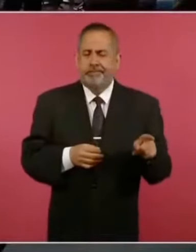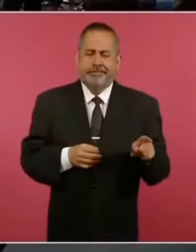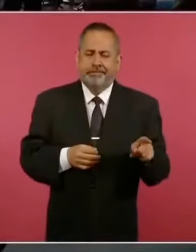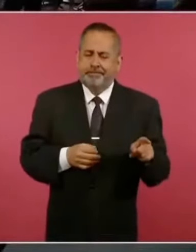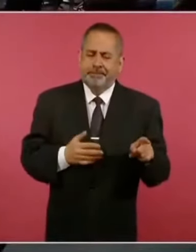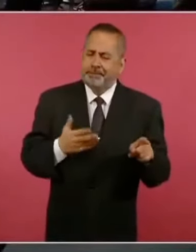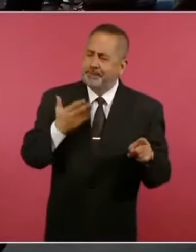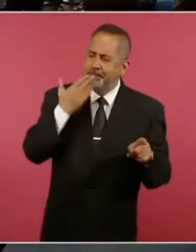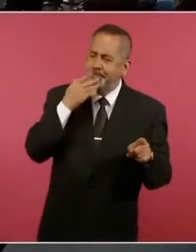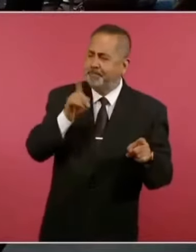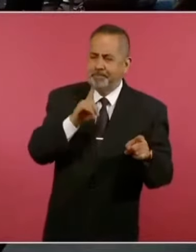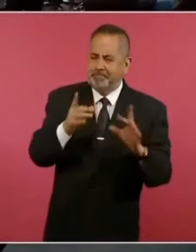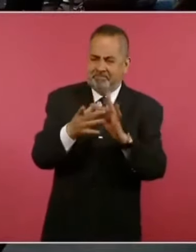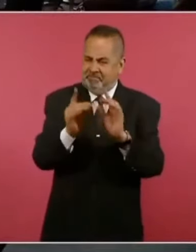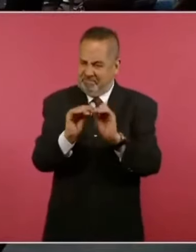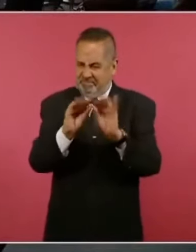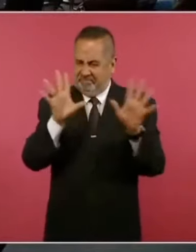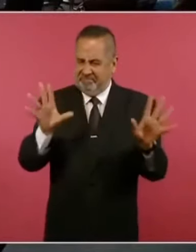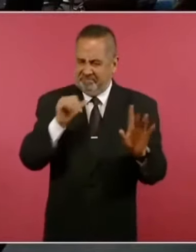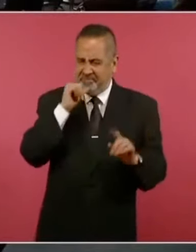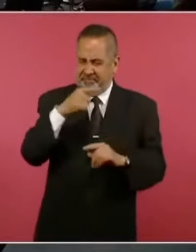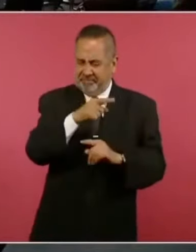poco definida